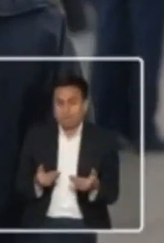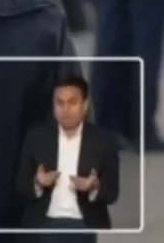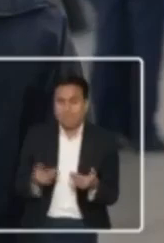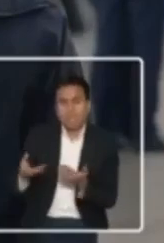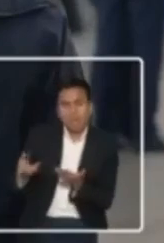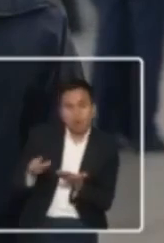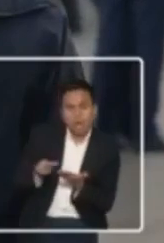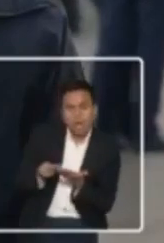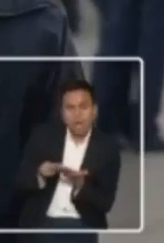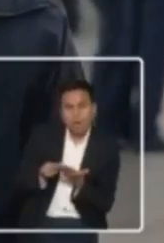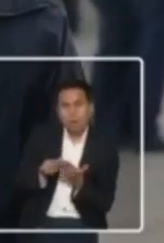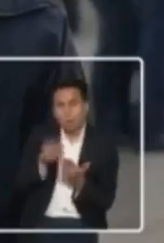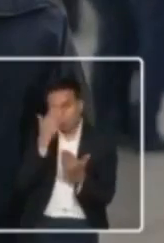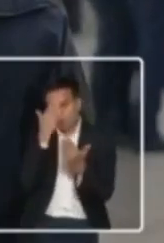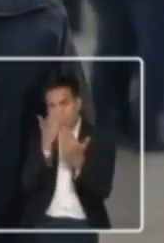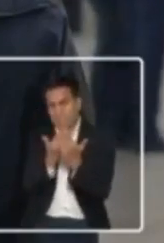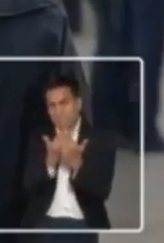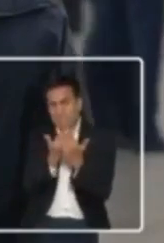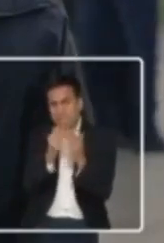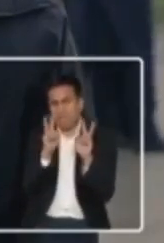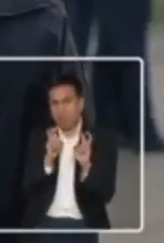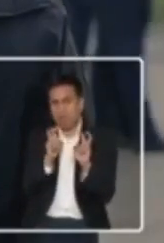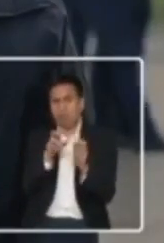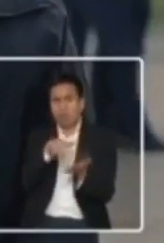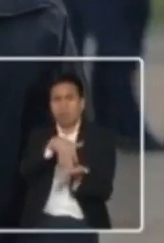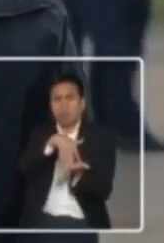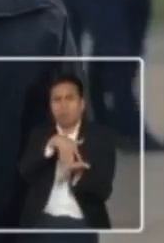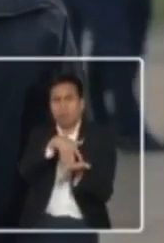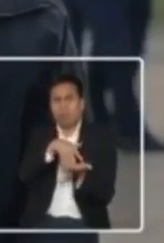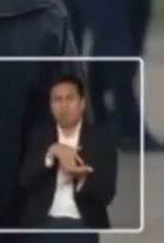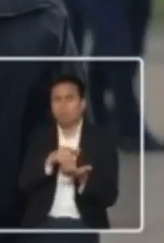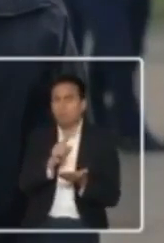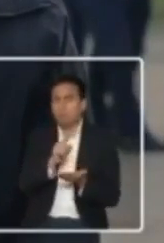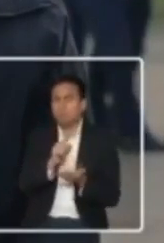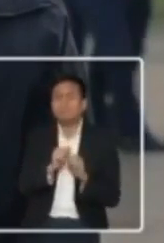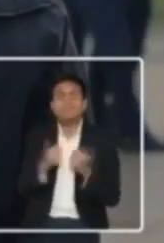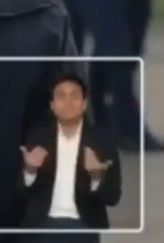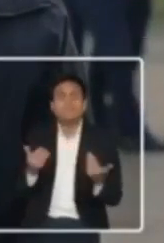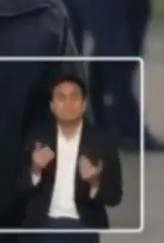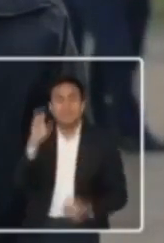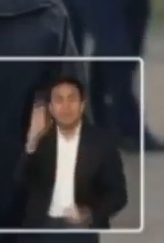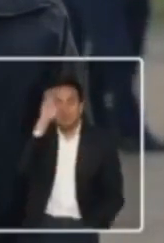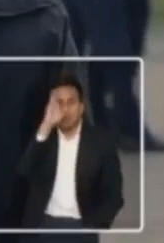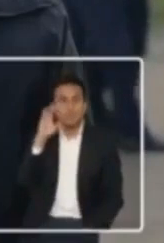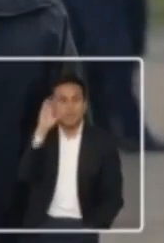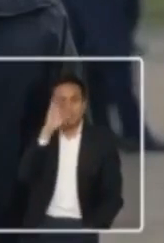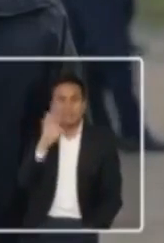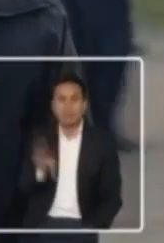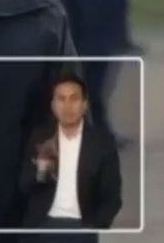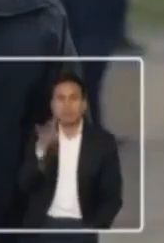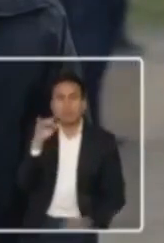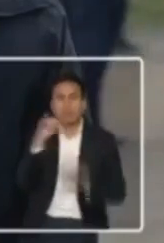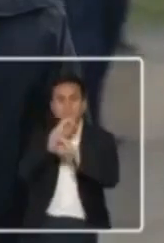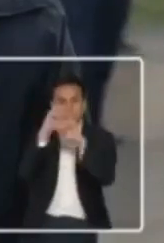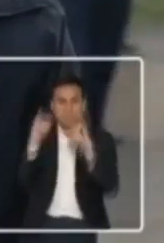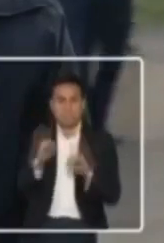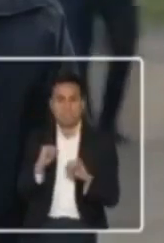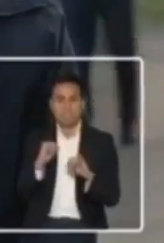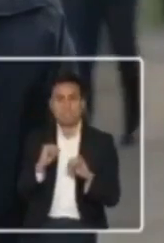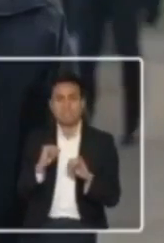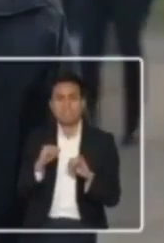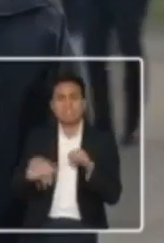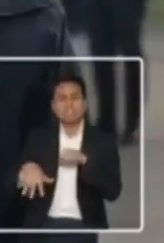recoger ni enfrentar ningún tipo de debilitamiento. Entonces vamos a buscar y vamos a encontrar la manera que